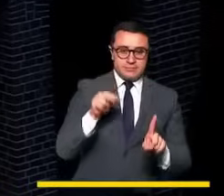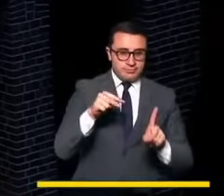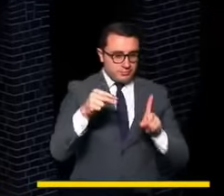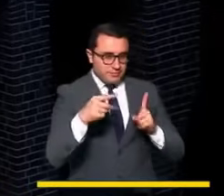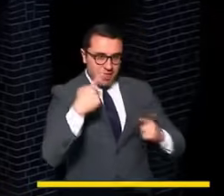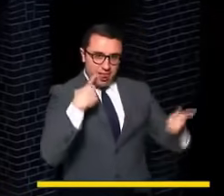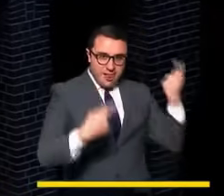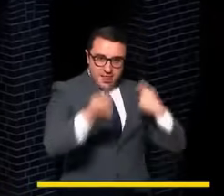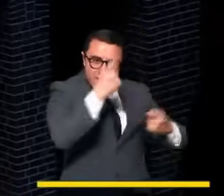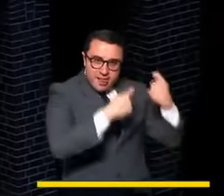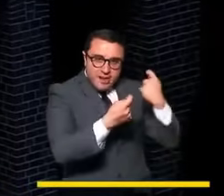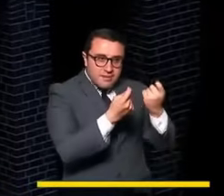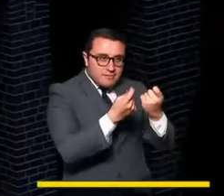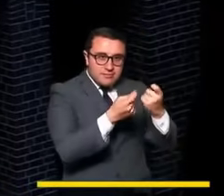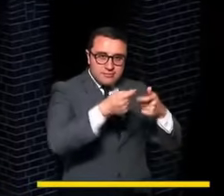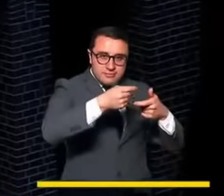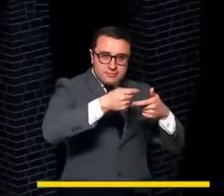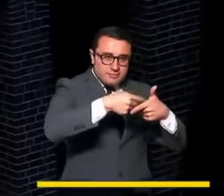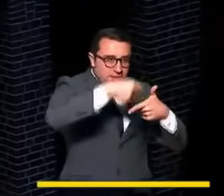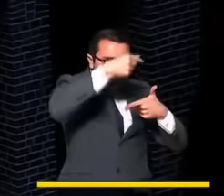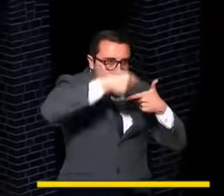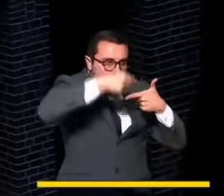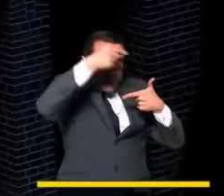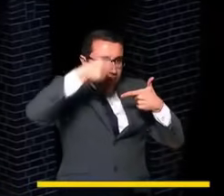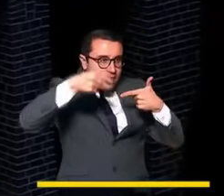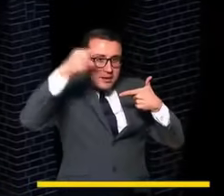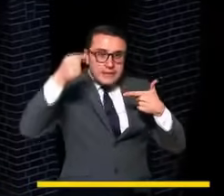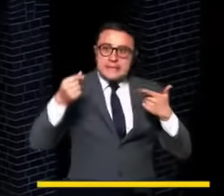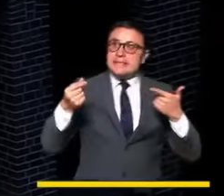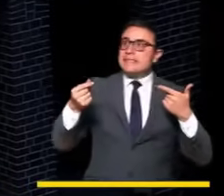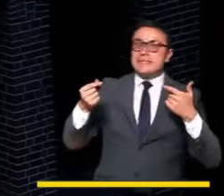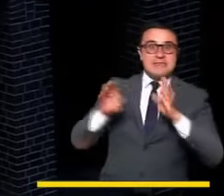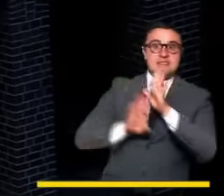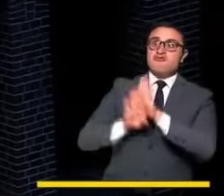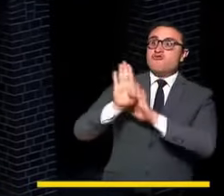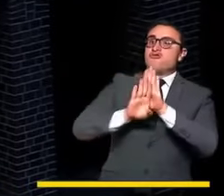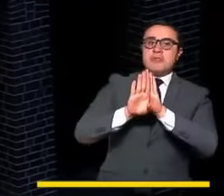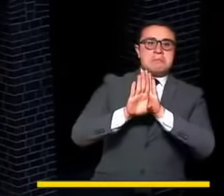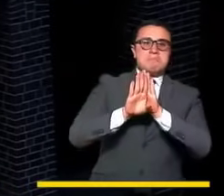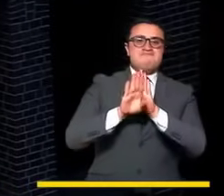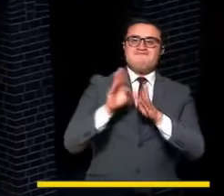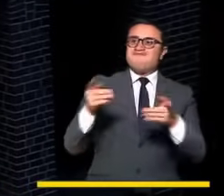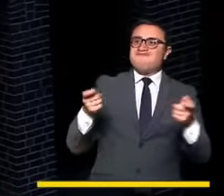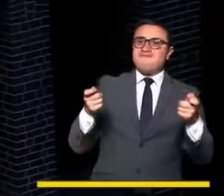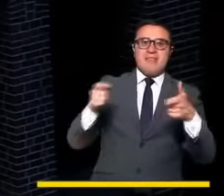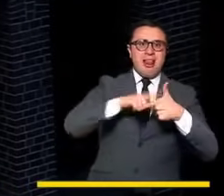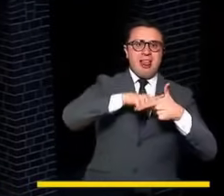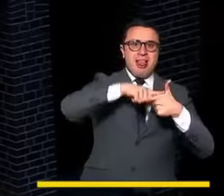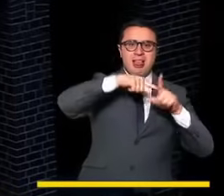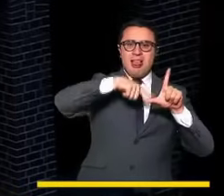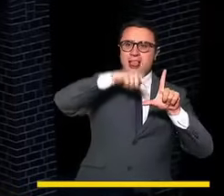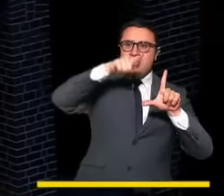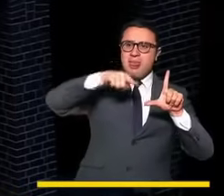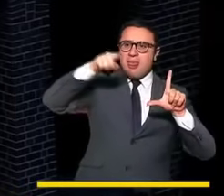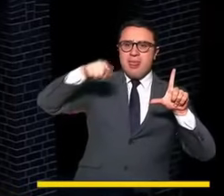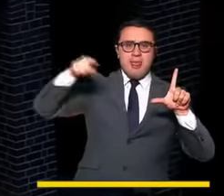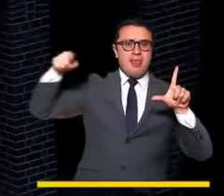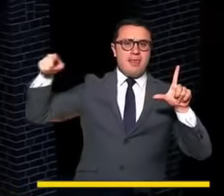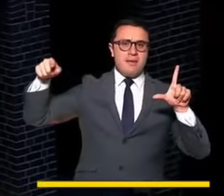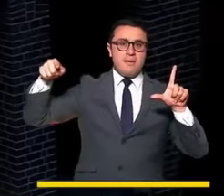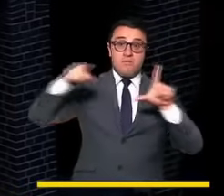mercado, pues las cifras terminan mitigándose, y eso se mide en ocupación hotelera.